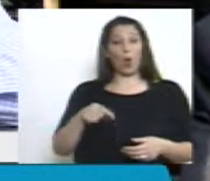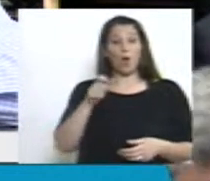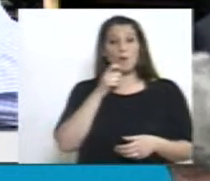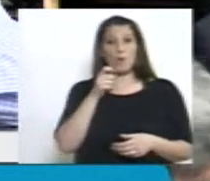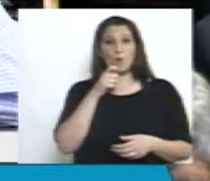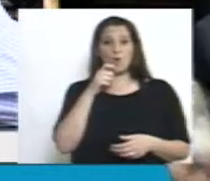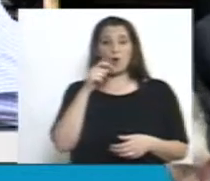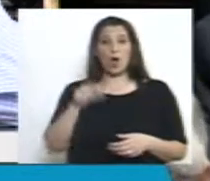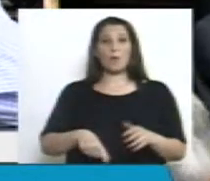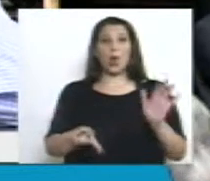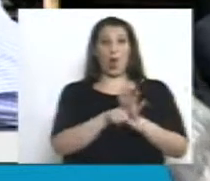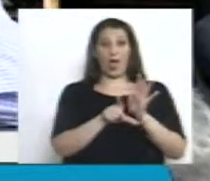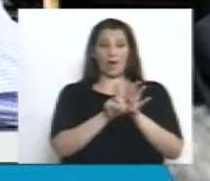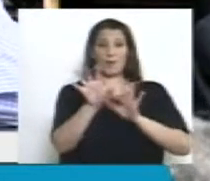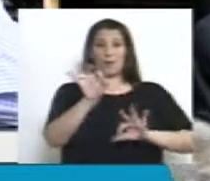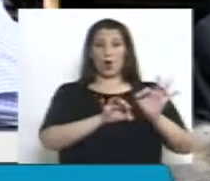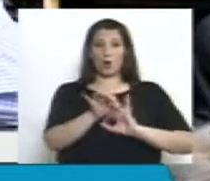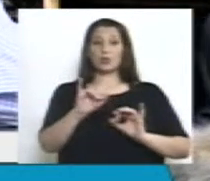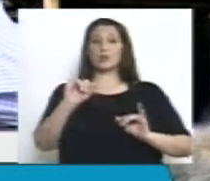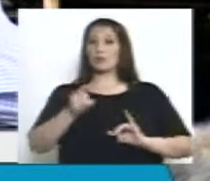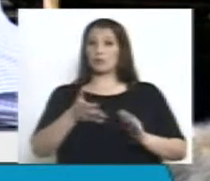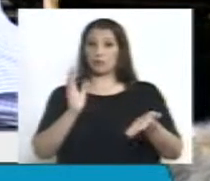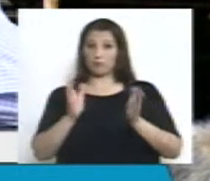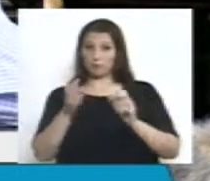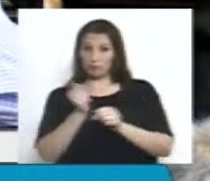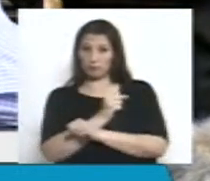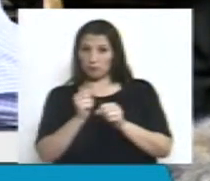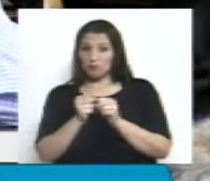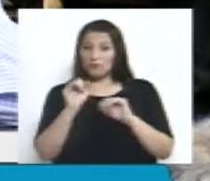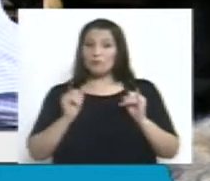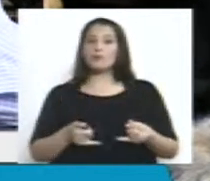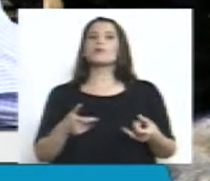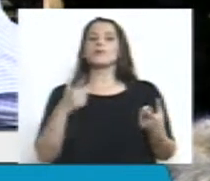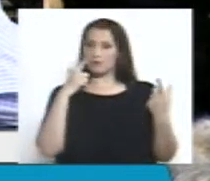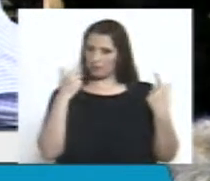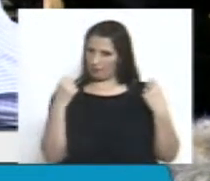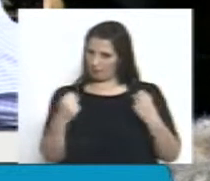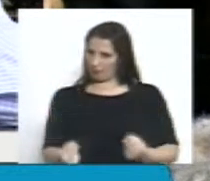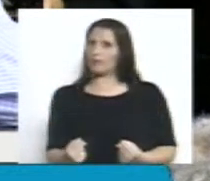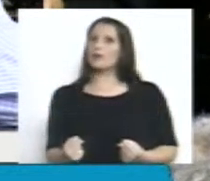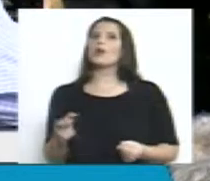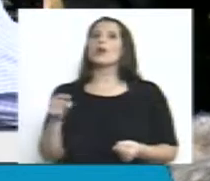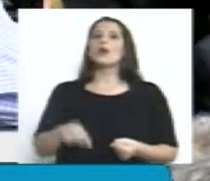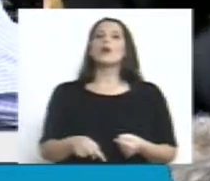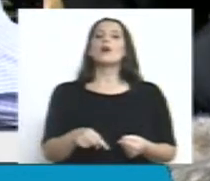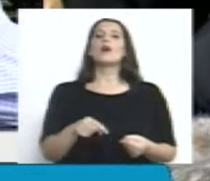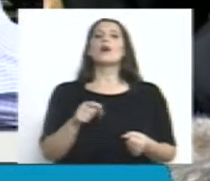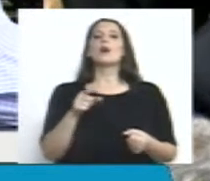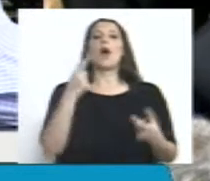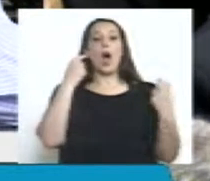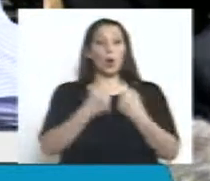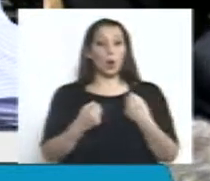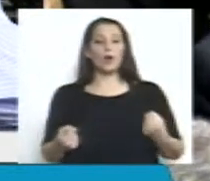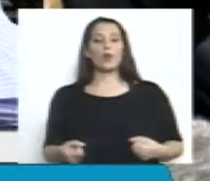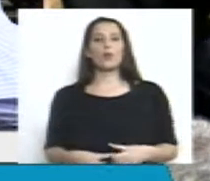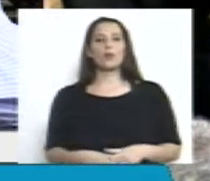este proyecto de ley se trata y se aprueba, se consolidará este trato